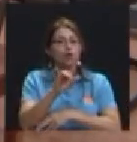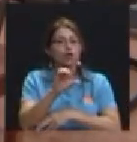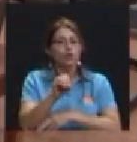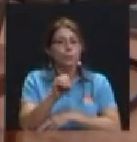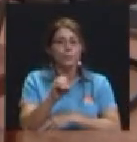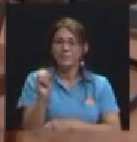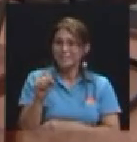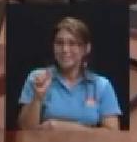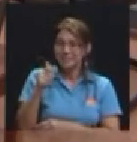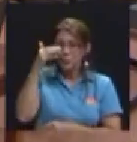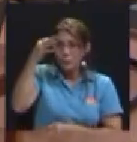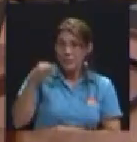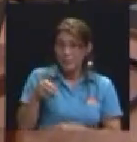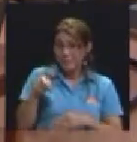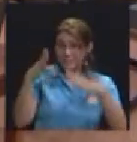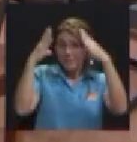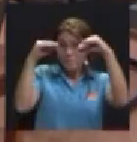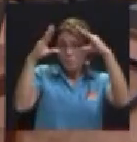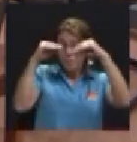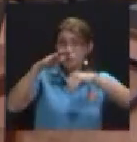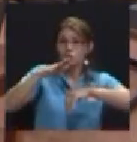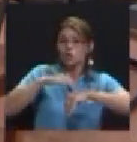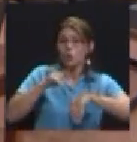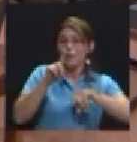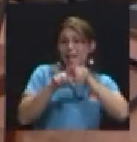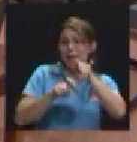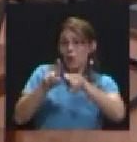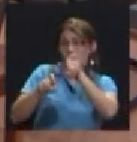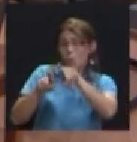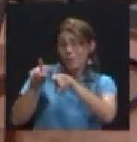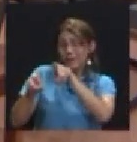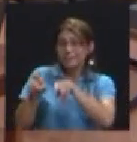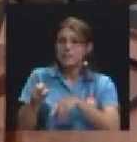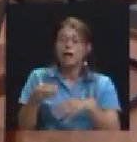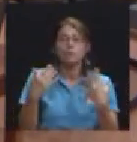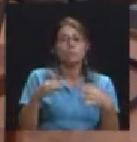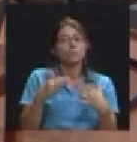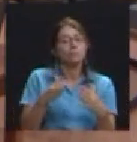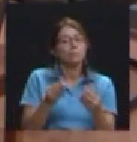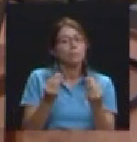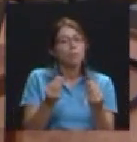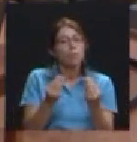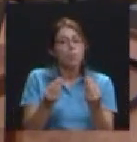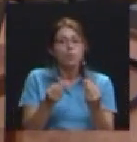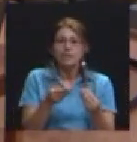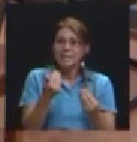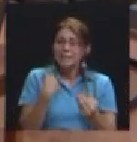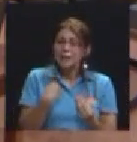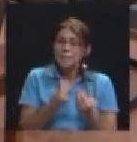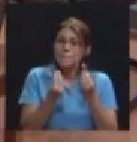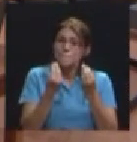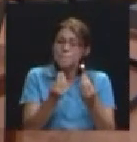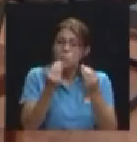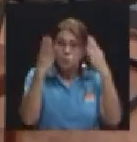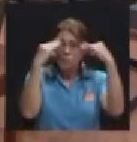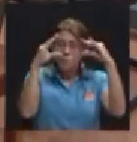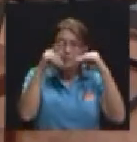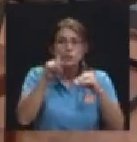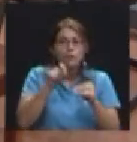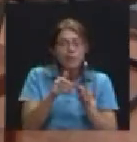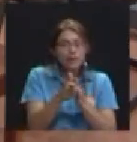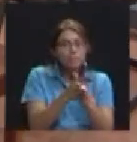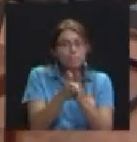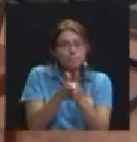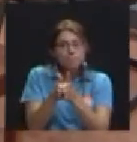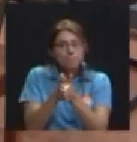de la encuesta es muy rica, tiene una variedad de información que debe ser, digamos, aprovechada y explotada, y